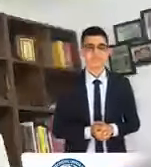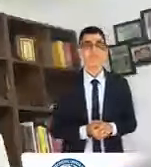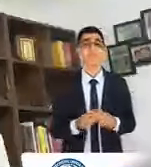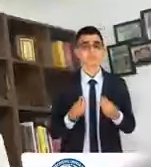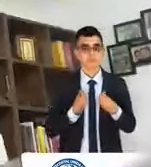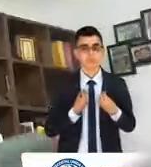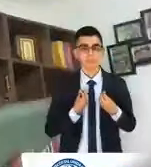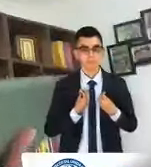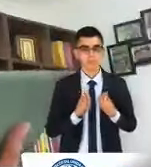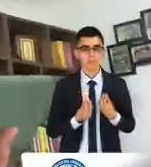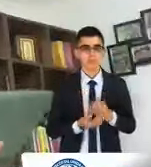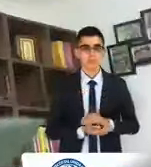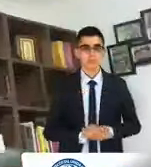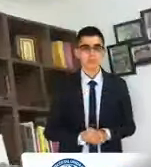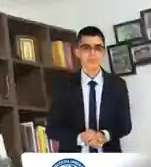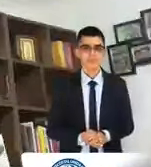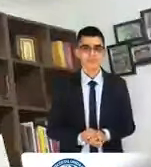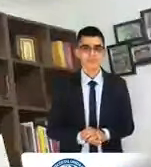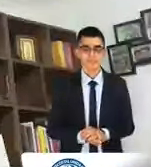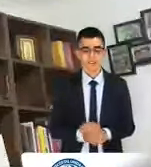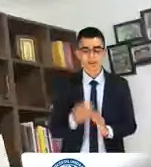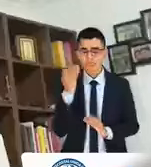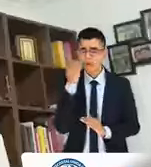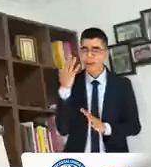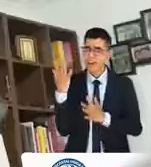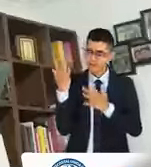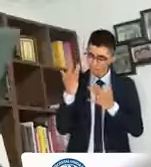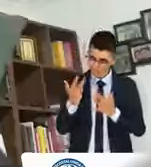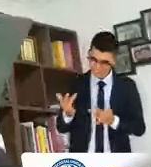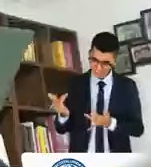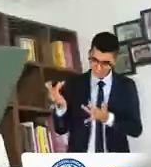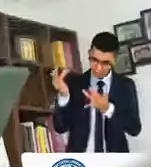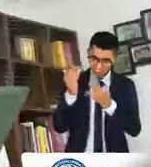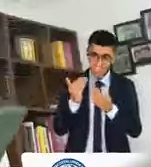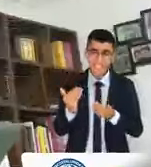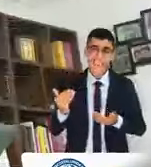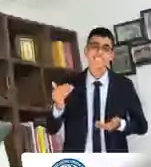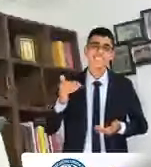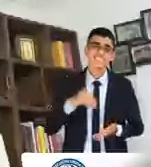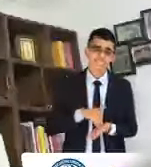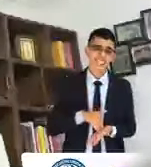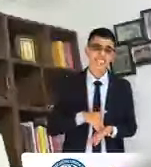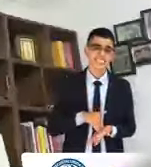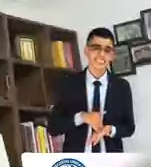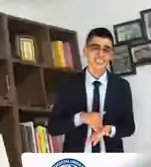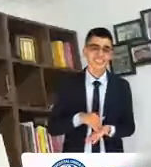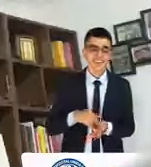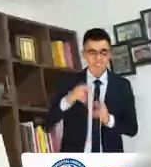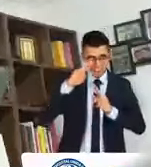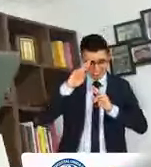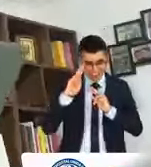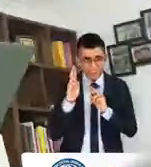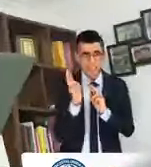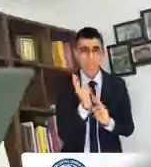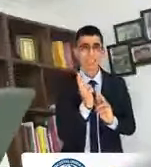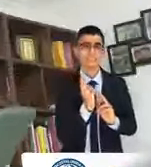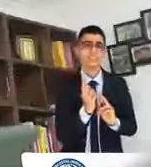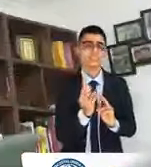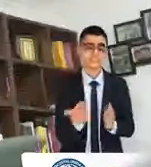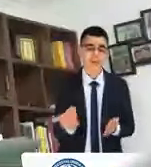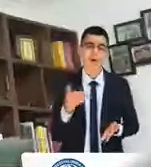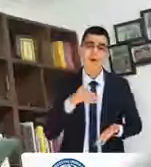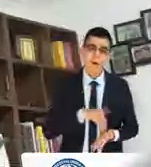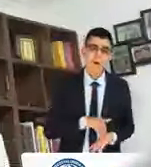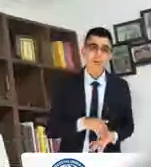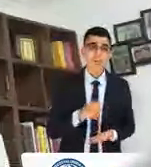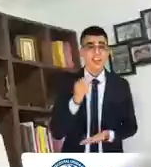Le volvió la esperanza, le volvió el valor social, le volvió el sostenimiento